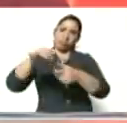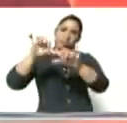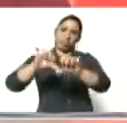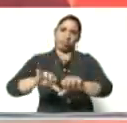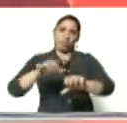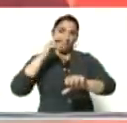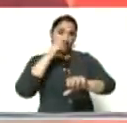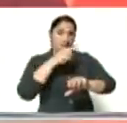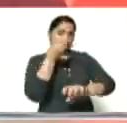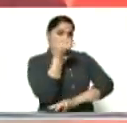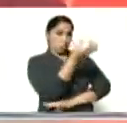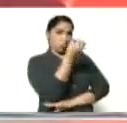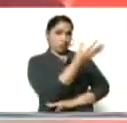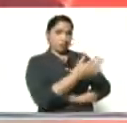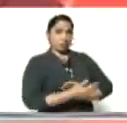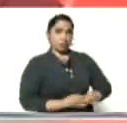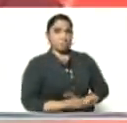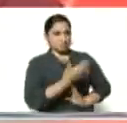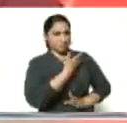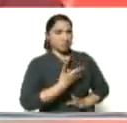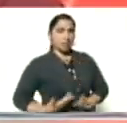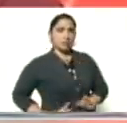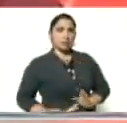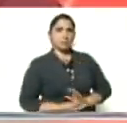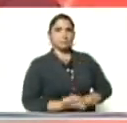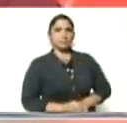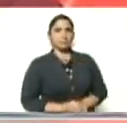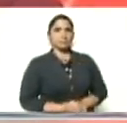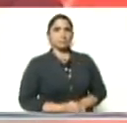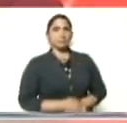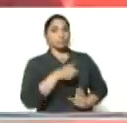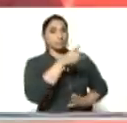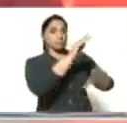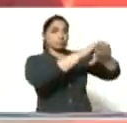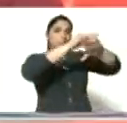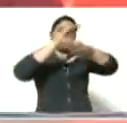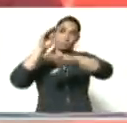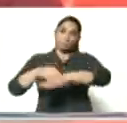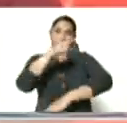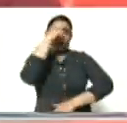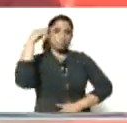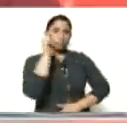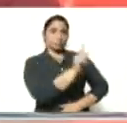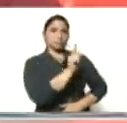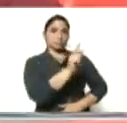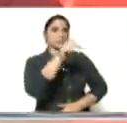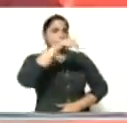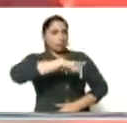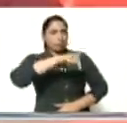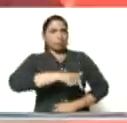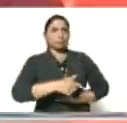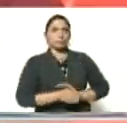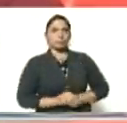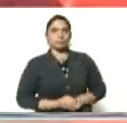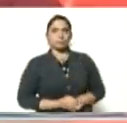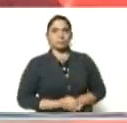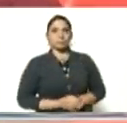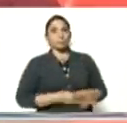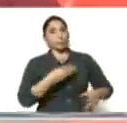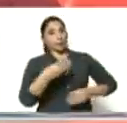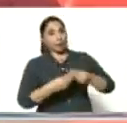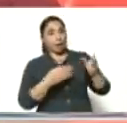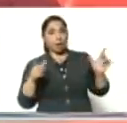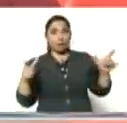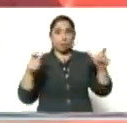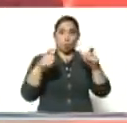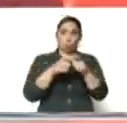este Congreso, presidente, que usted ha convocado, que el partido hoy está haciendo y se reúne